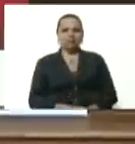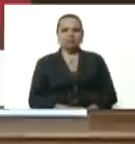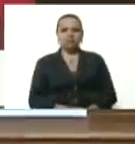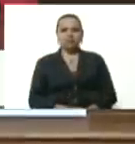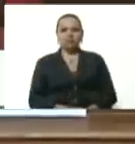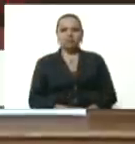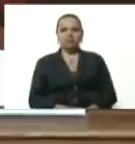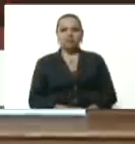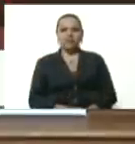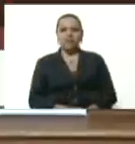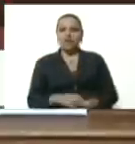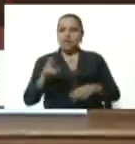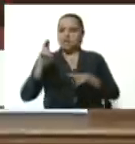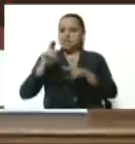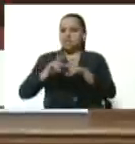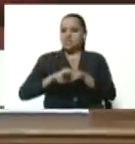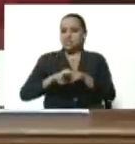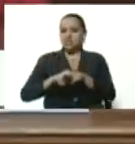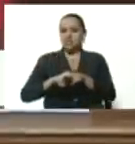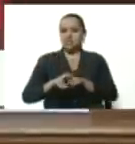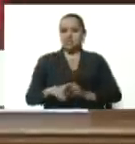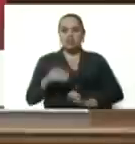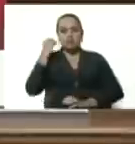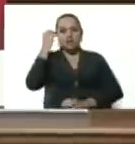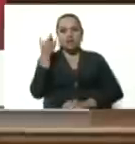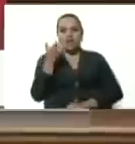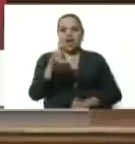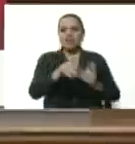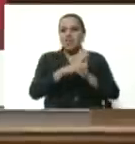Y se sientan ellos con derecho a sancionar a alguien.